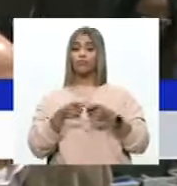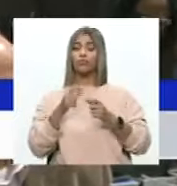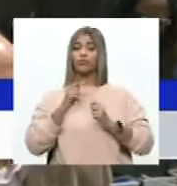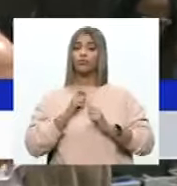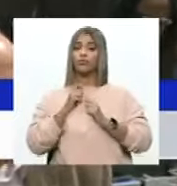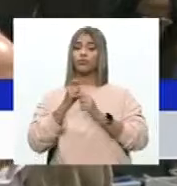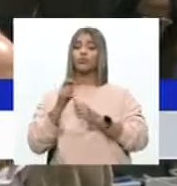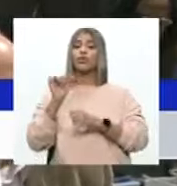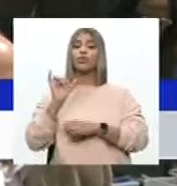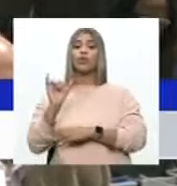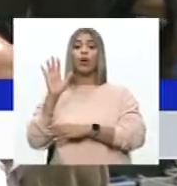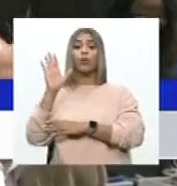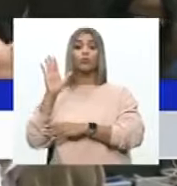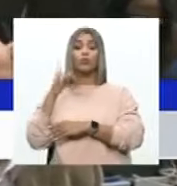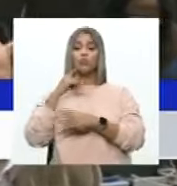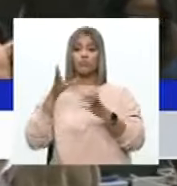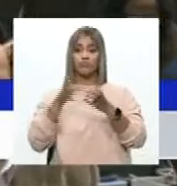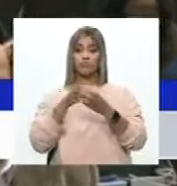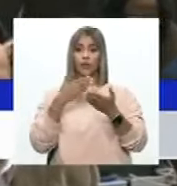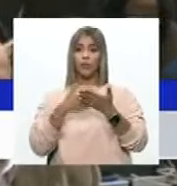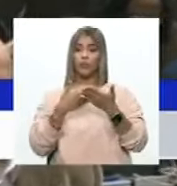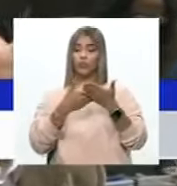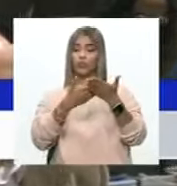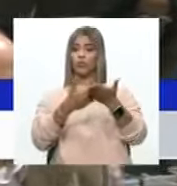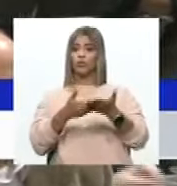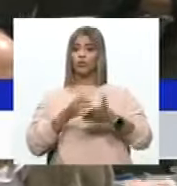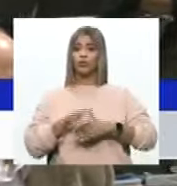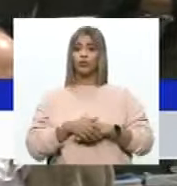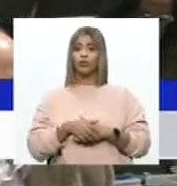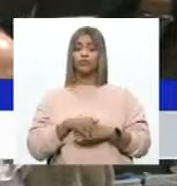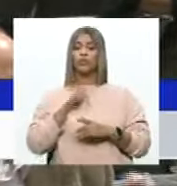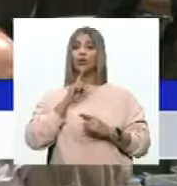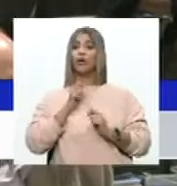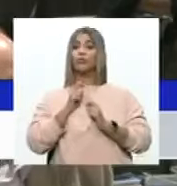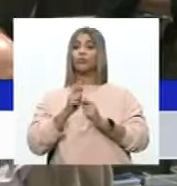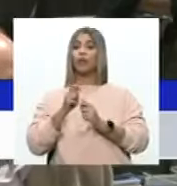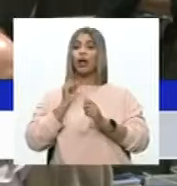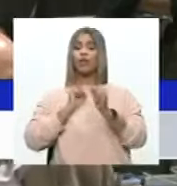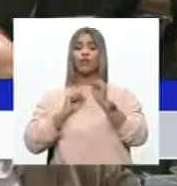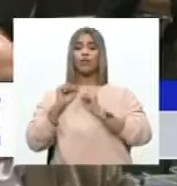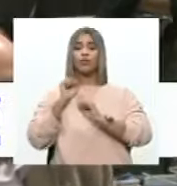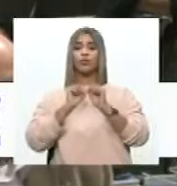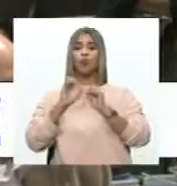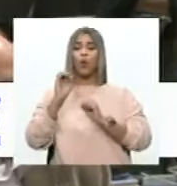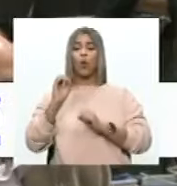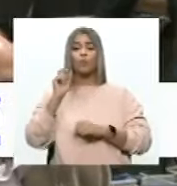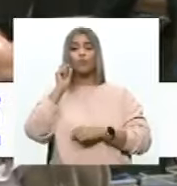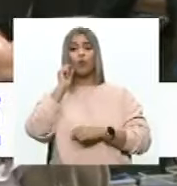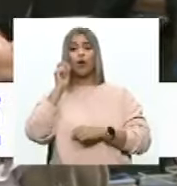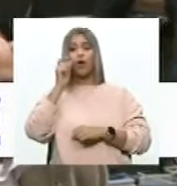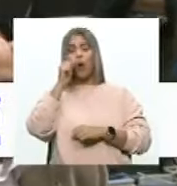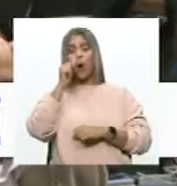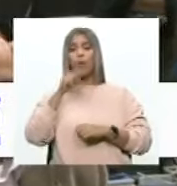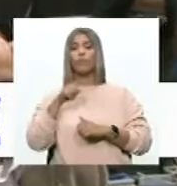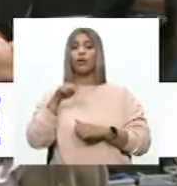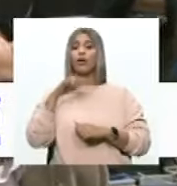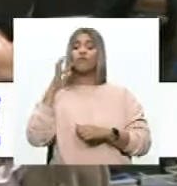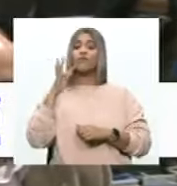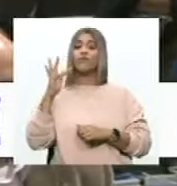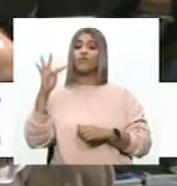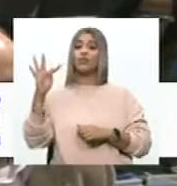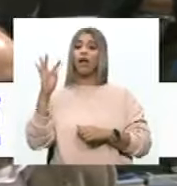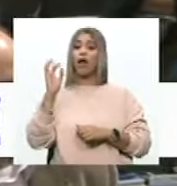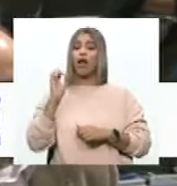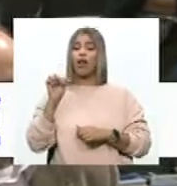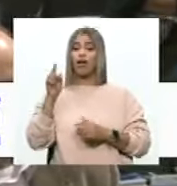nombramiento y juramentación del Comité de Postulaciones para los cargos de defensor o defensora del pueblo, el fiscal o